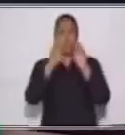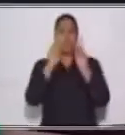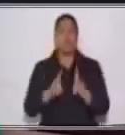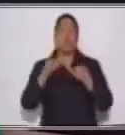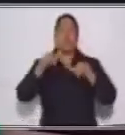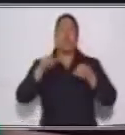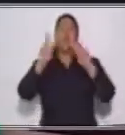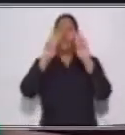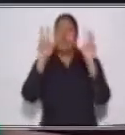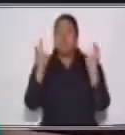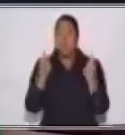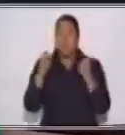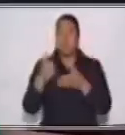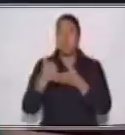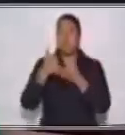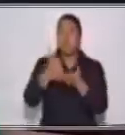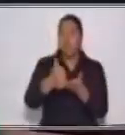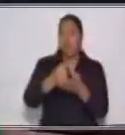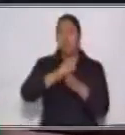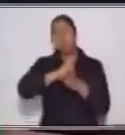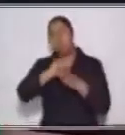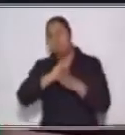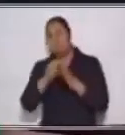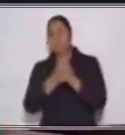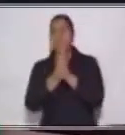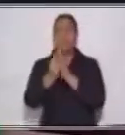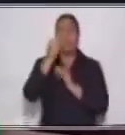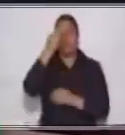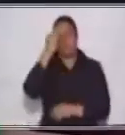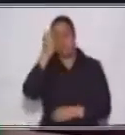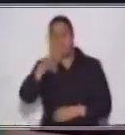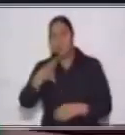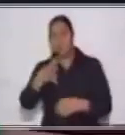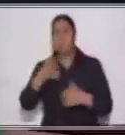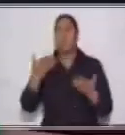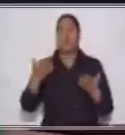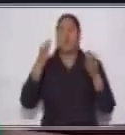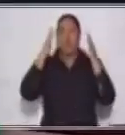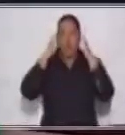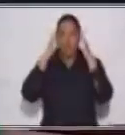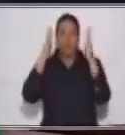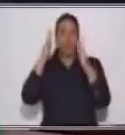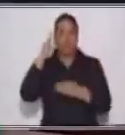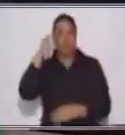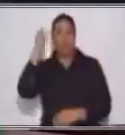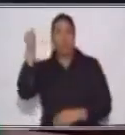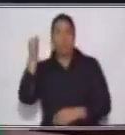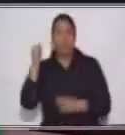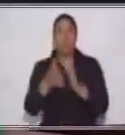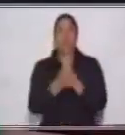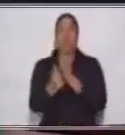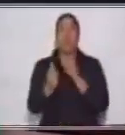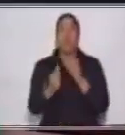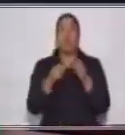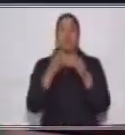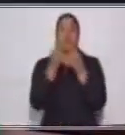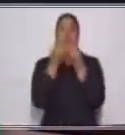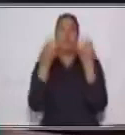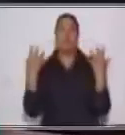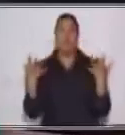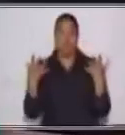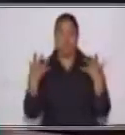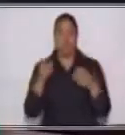tema les ayudará a ejercitar habilidades y destrezas como la atención, la memoria y la habilidad numérica. Pero antes de